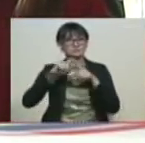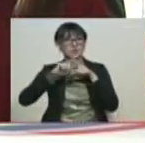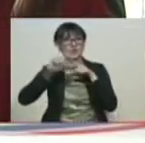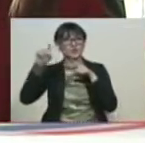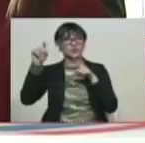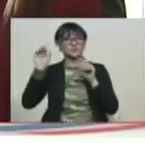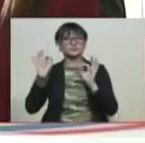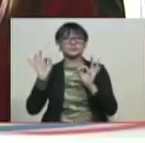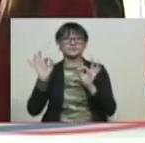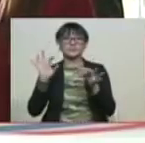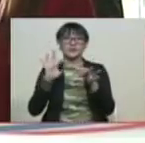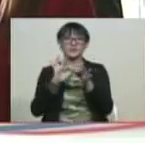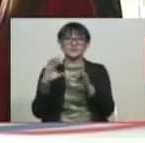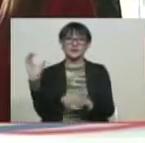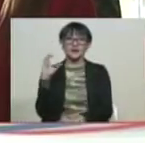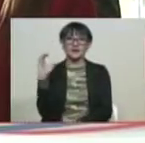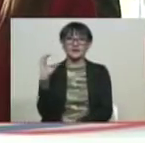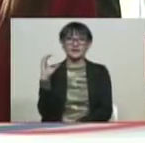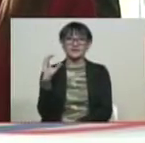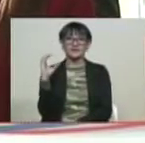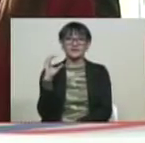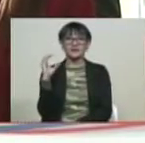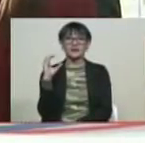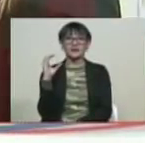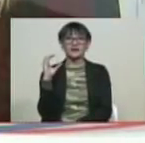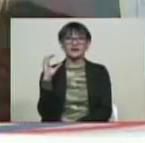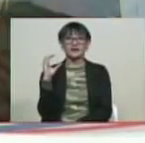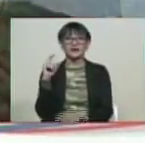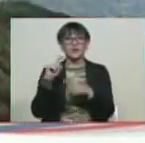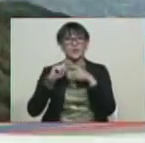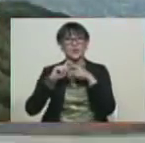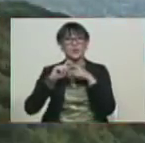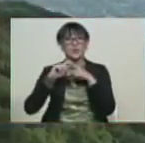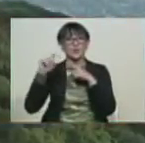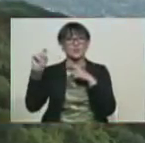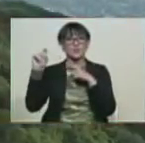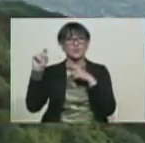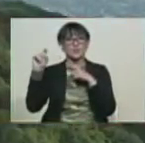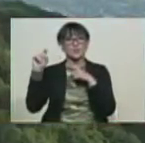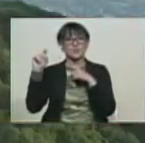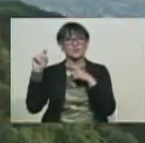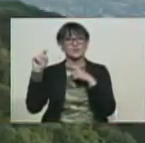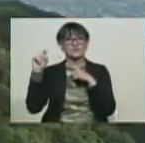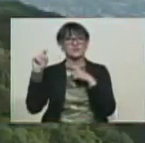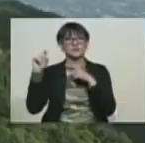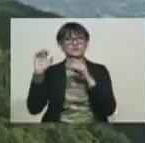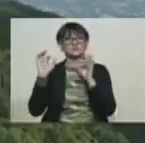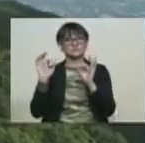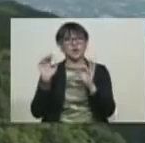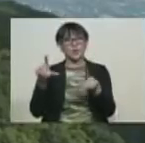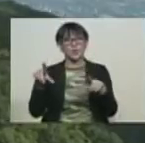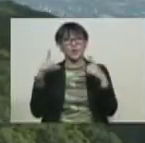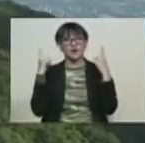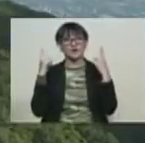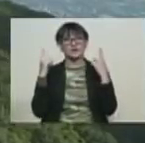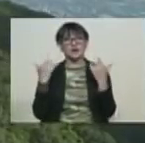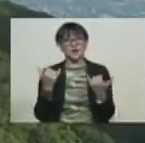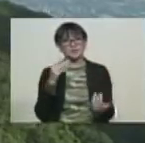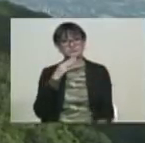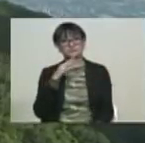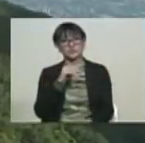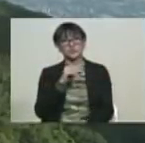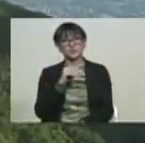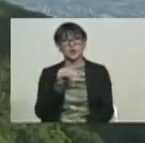Repano para conectar Caracas, el pico Humboldt, el Guarayra Repano con La Guaira. Ya vamos a hablar de